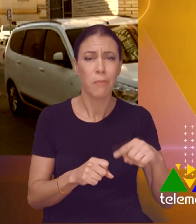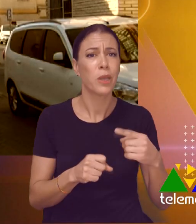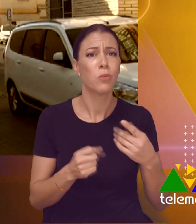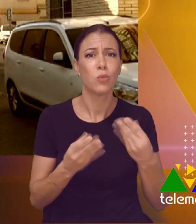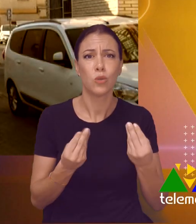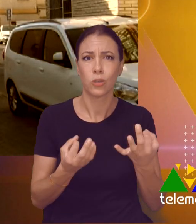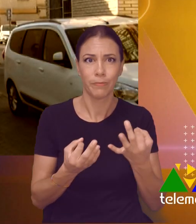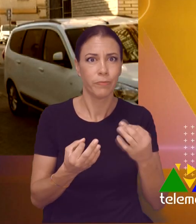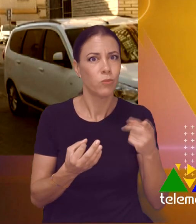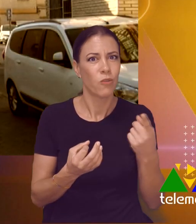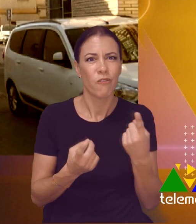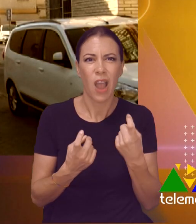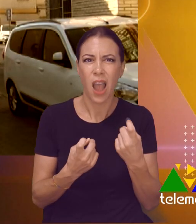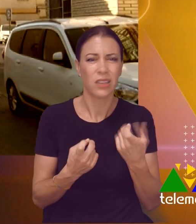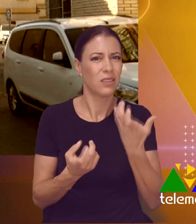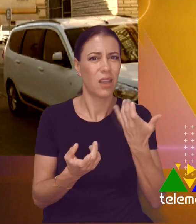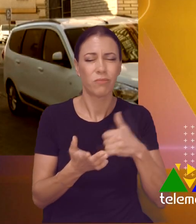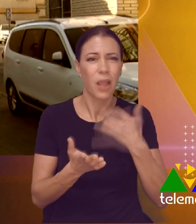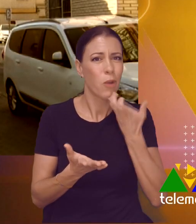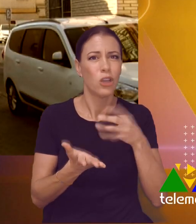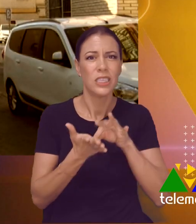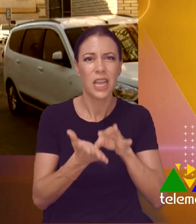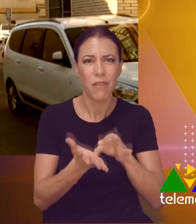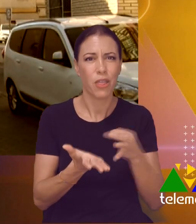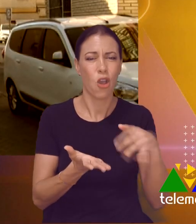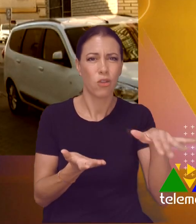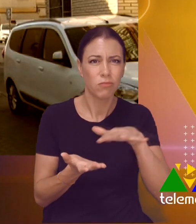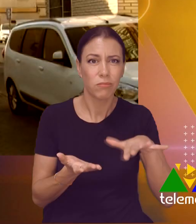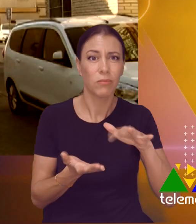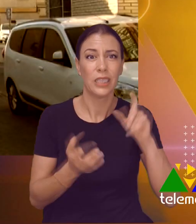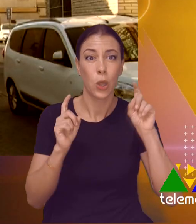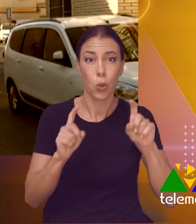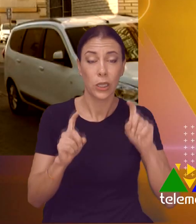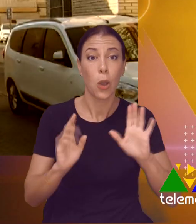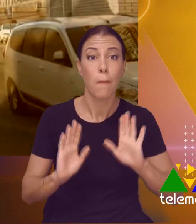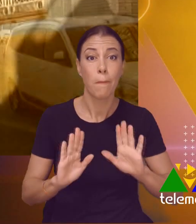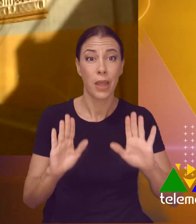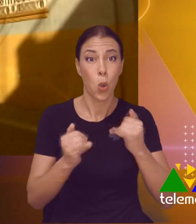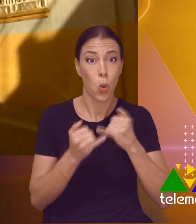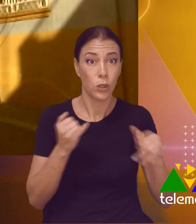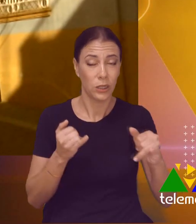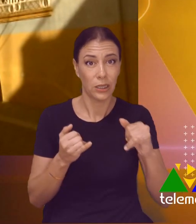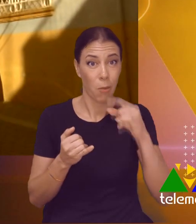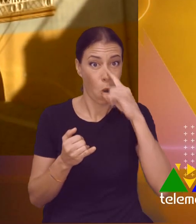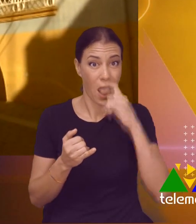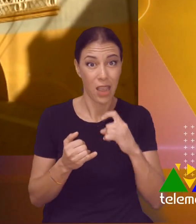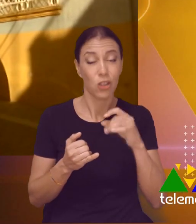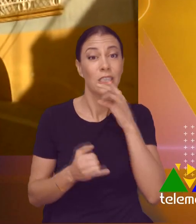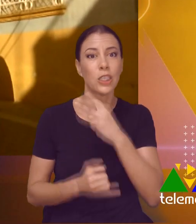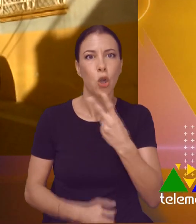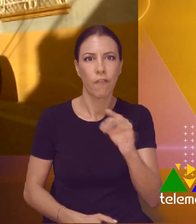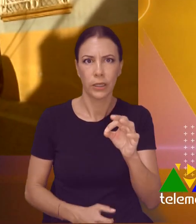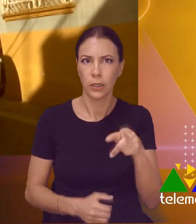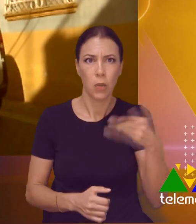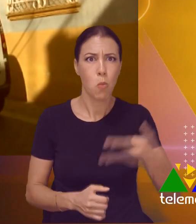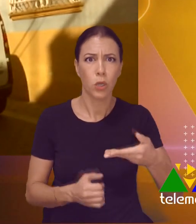durante mucho tiempo grandes carencias en servicios urbanos y educativos. En las últimas décadas del siglo XX sufría